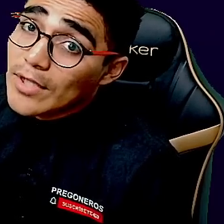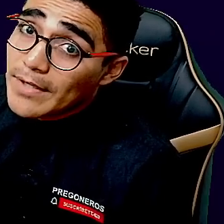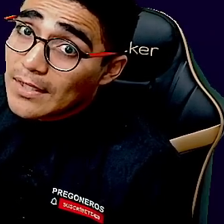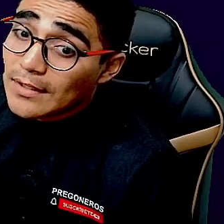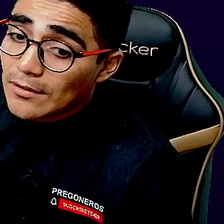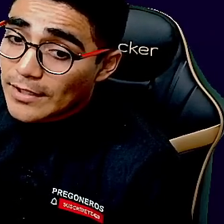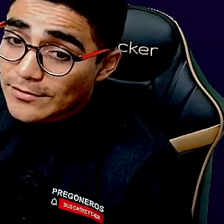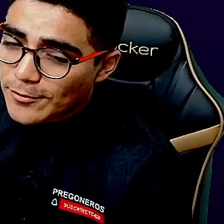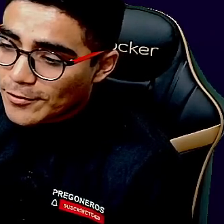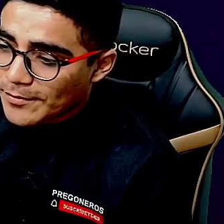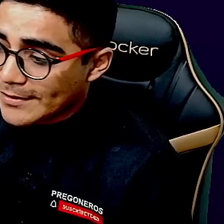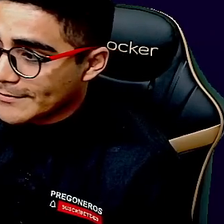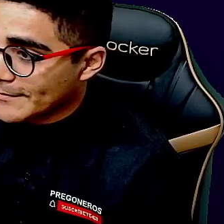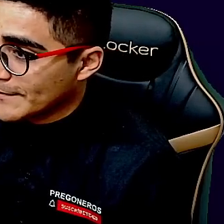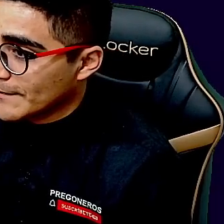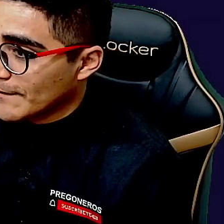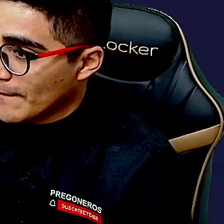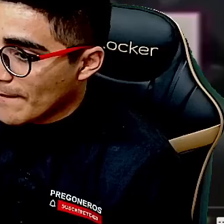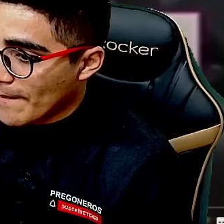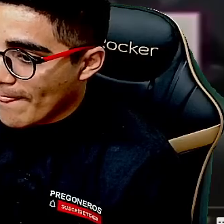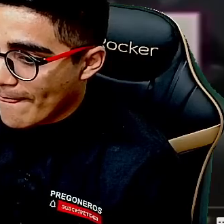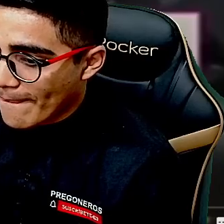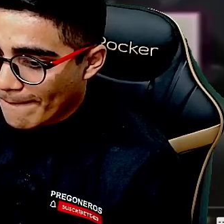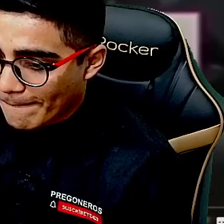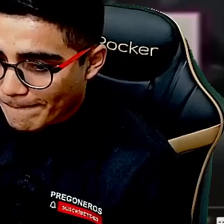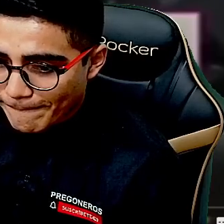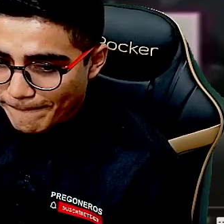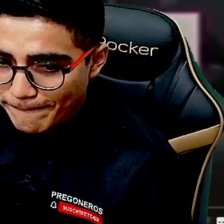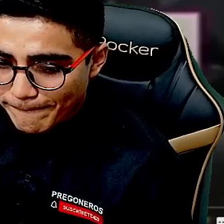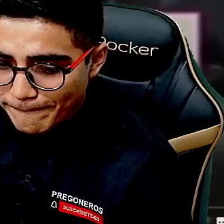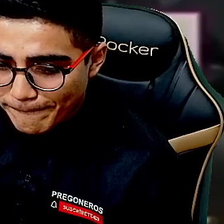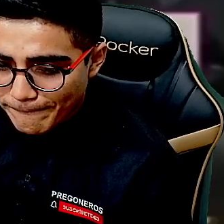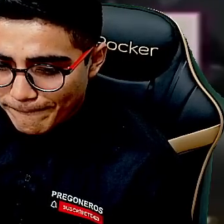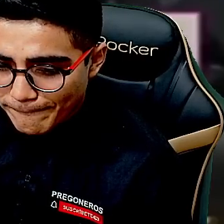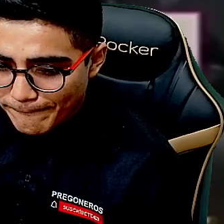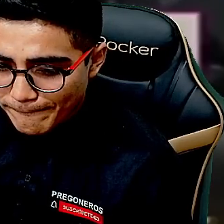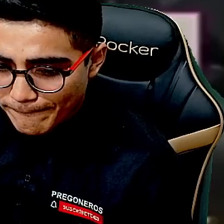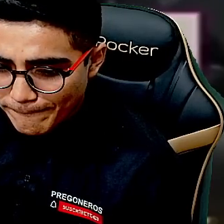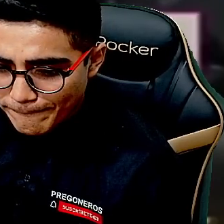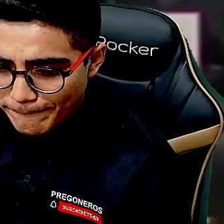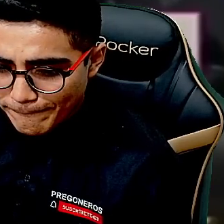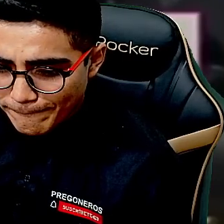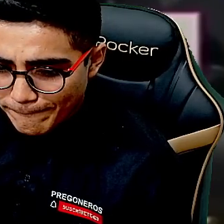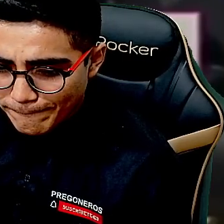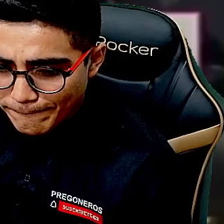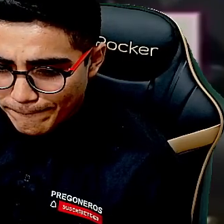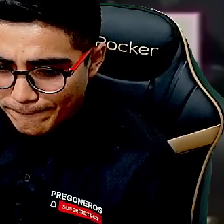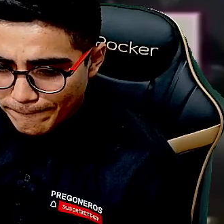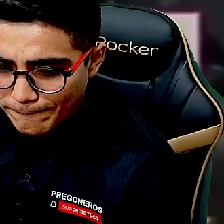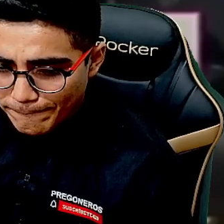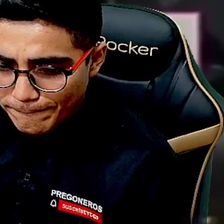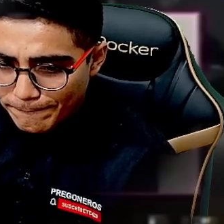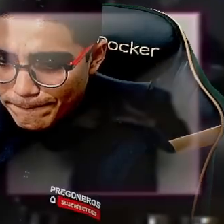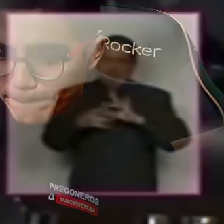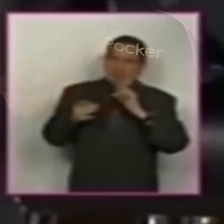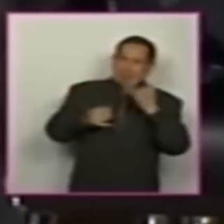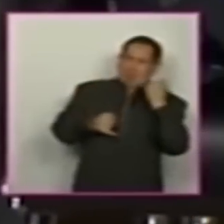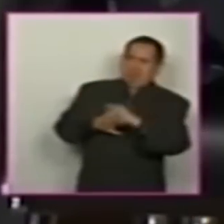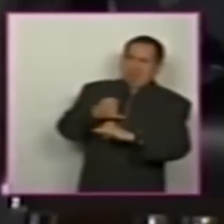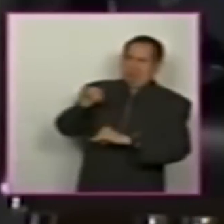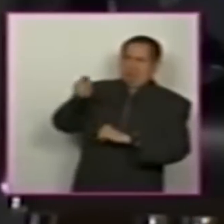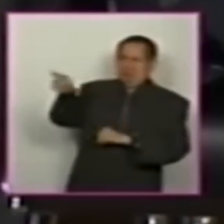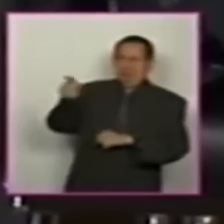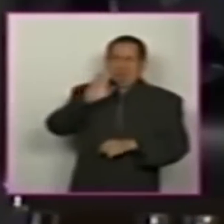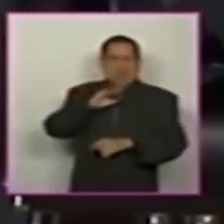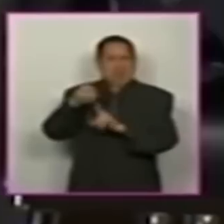y muy amiga de Lorenzo Córdoba. En la línea está la presidenta de la Comisión de Quejas y Denuncias, la consejera Claudia Zavala. ¿Cómo está, consejera? Buenas tardes. Hola, muy